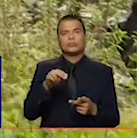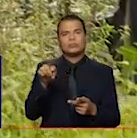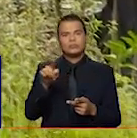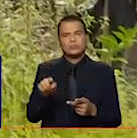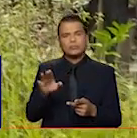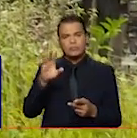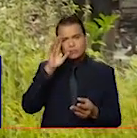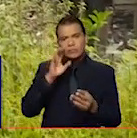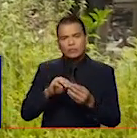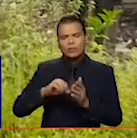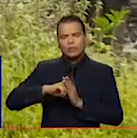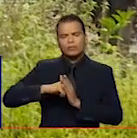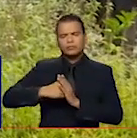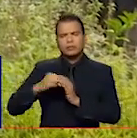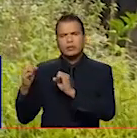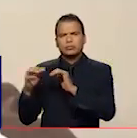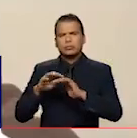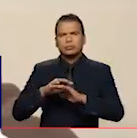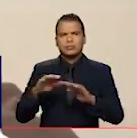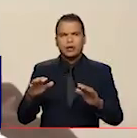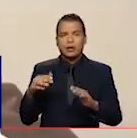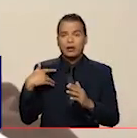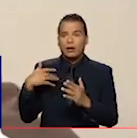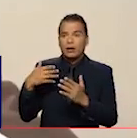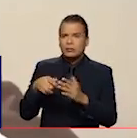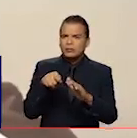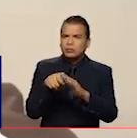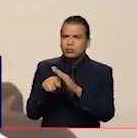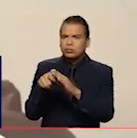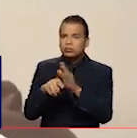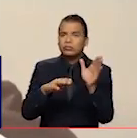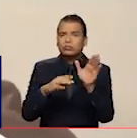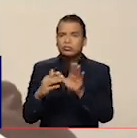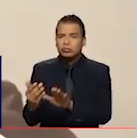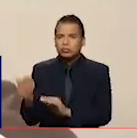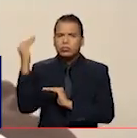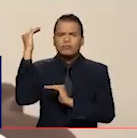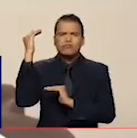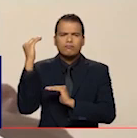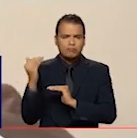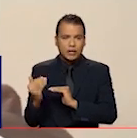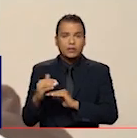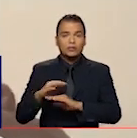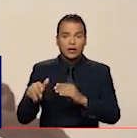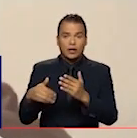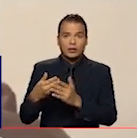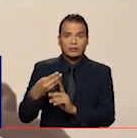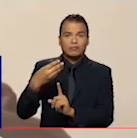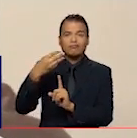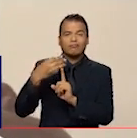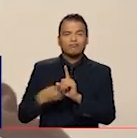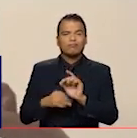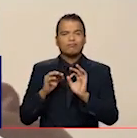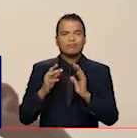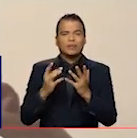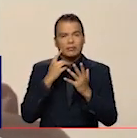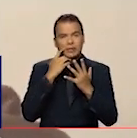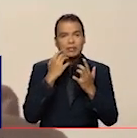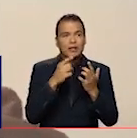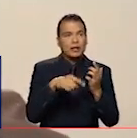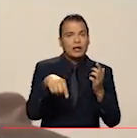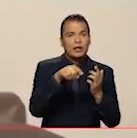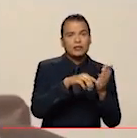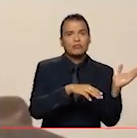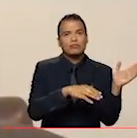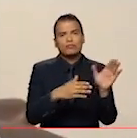últimos 3 meses. No queremos balas en las calles ni muertos tirados. Queremos jóvenes gritando gol